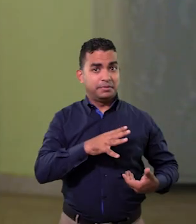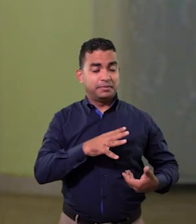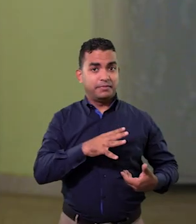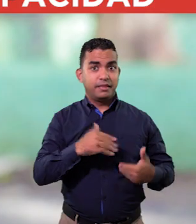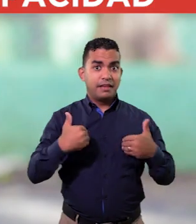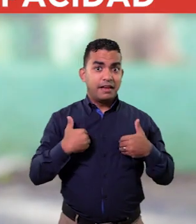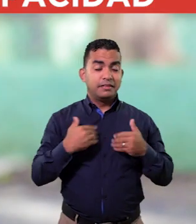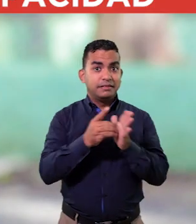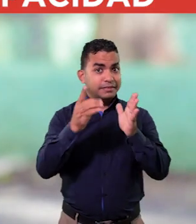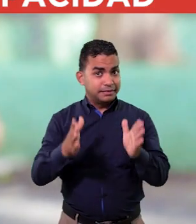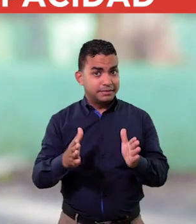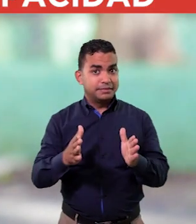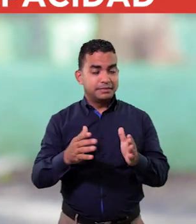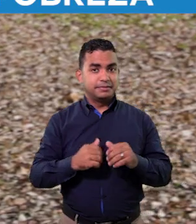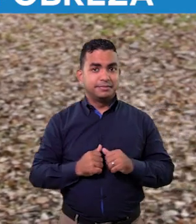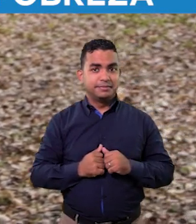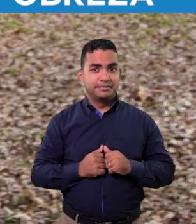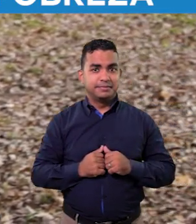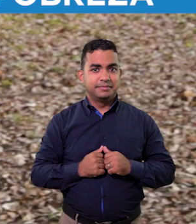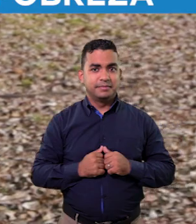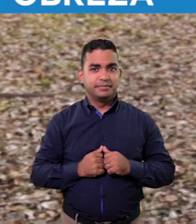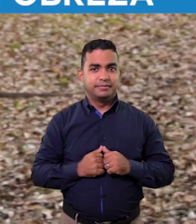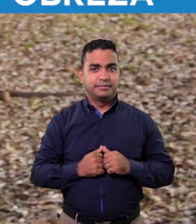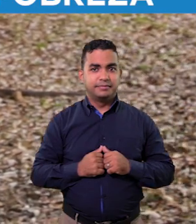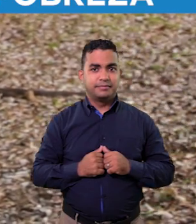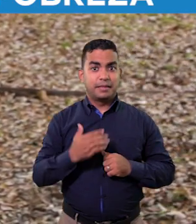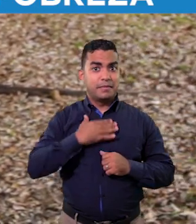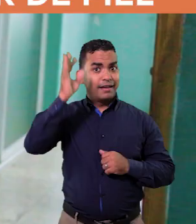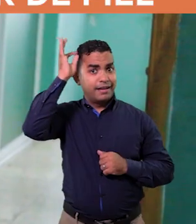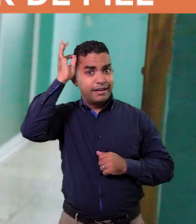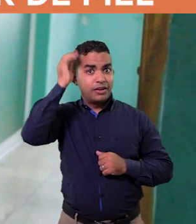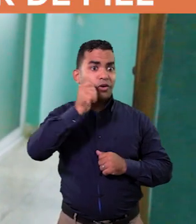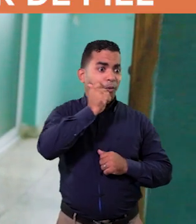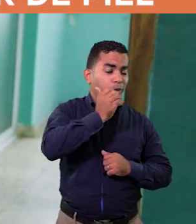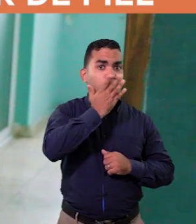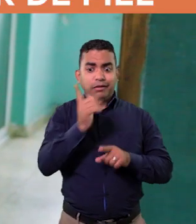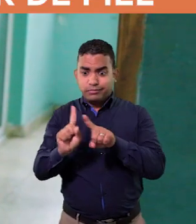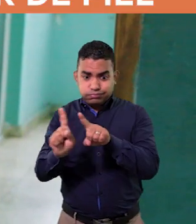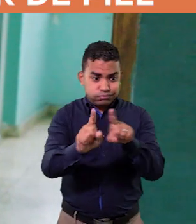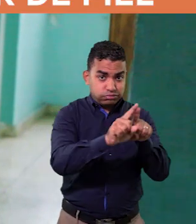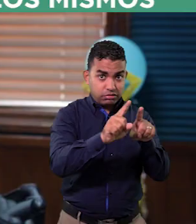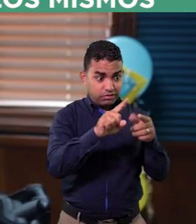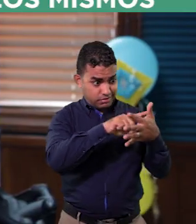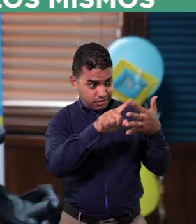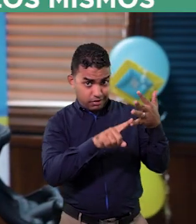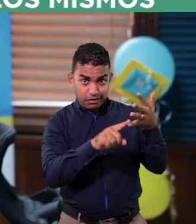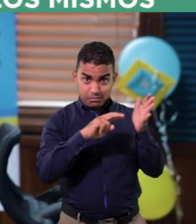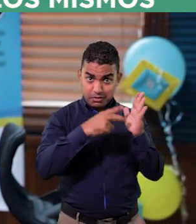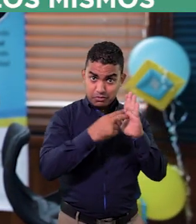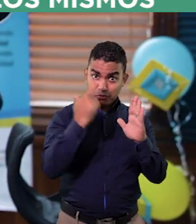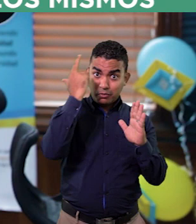Ser mujer. Tener una discapacidad. Vivir en situación de pobreza. Mi pelo o mi color de piel. No